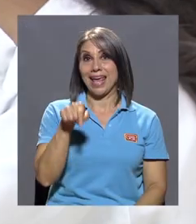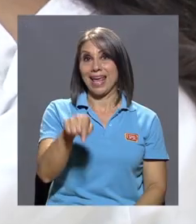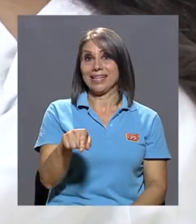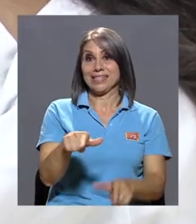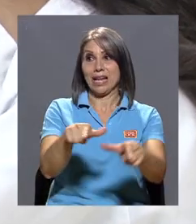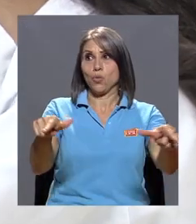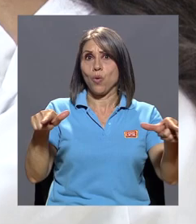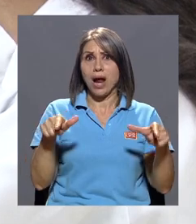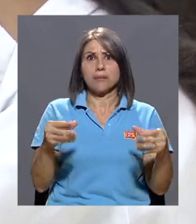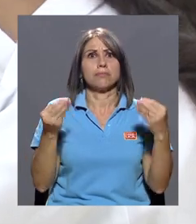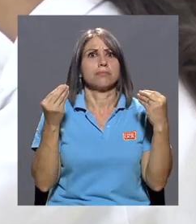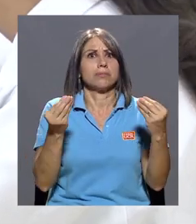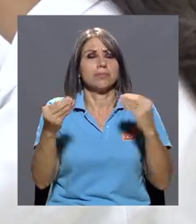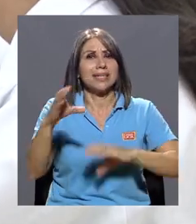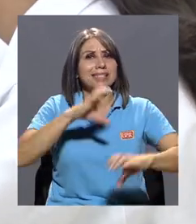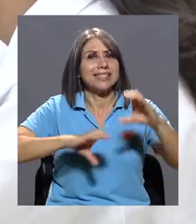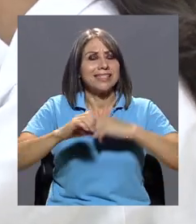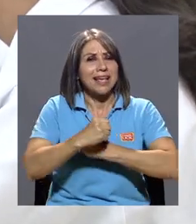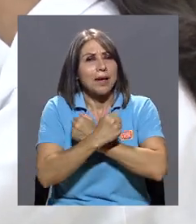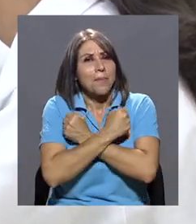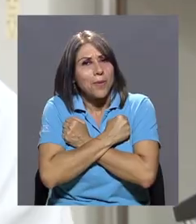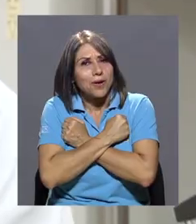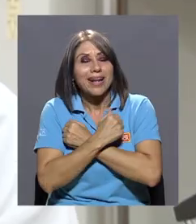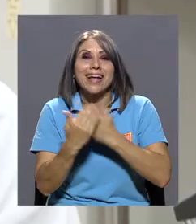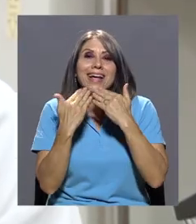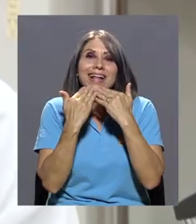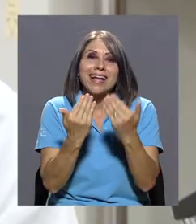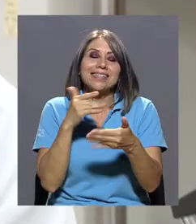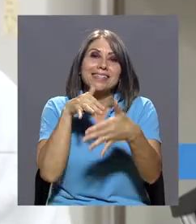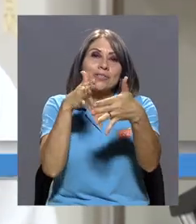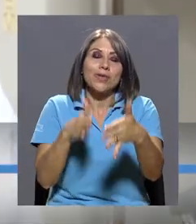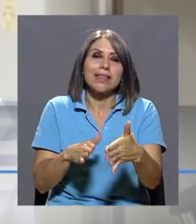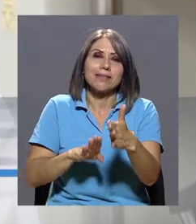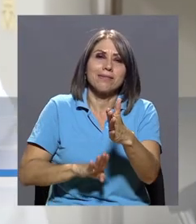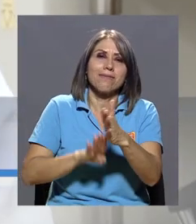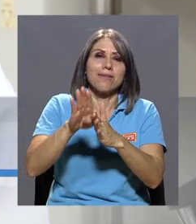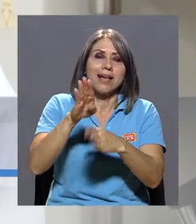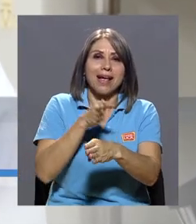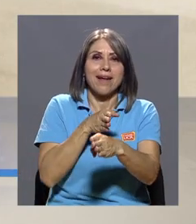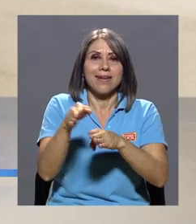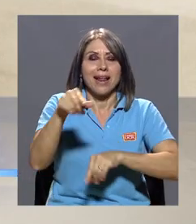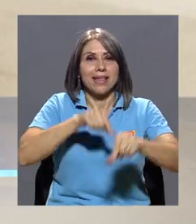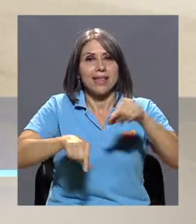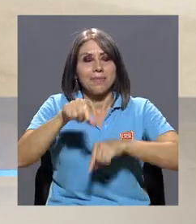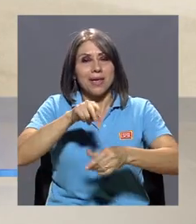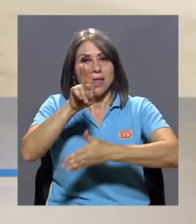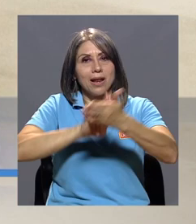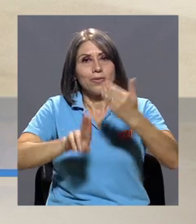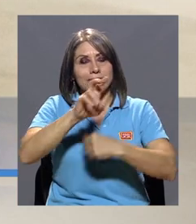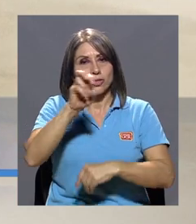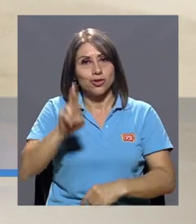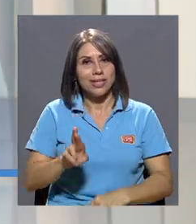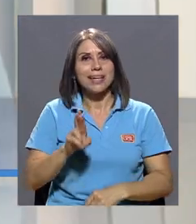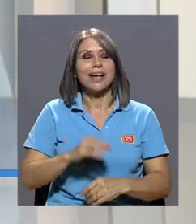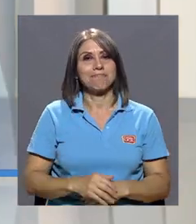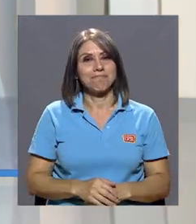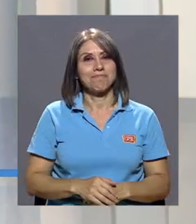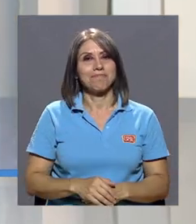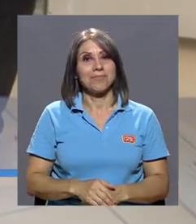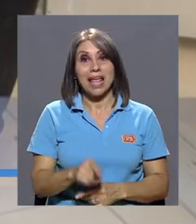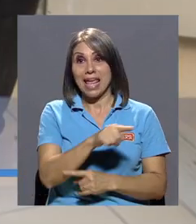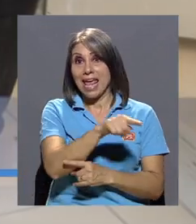Este lugar se llenó de ciencia y de amor, gracias a los estudiantes avanzados de la carrera de química de la Universidad de Costa